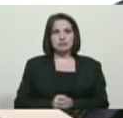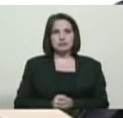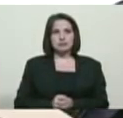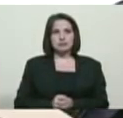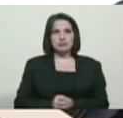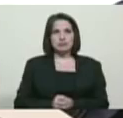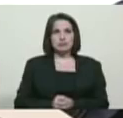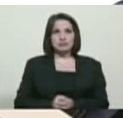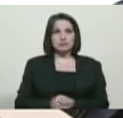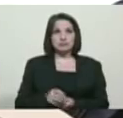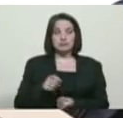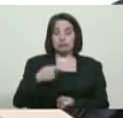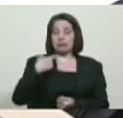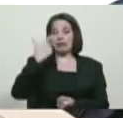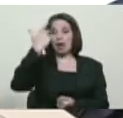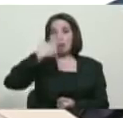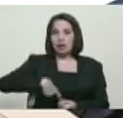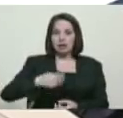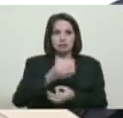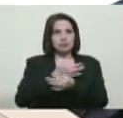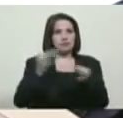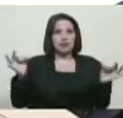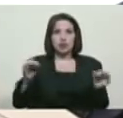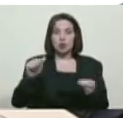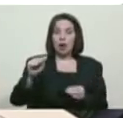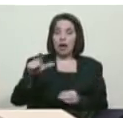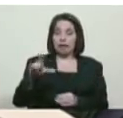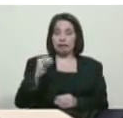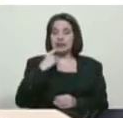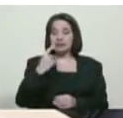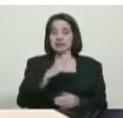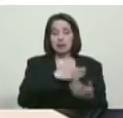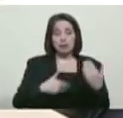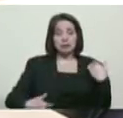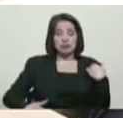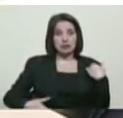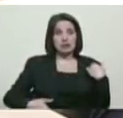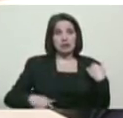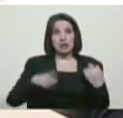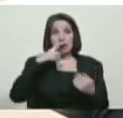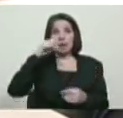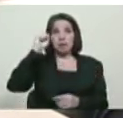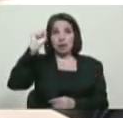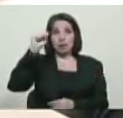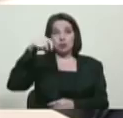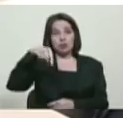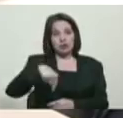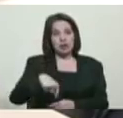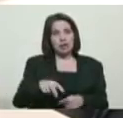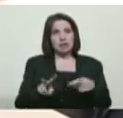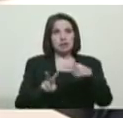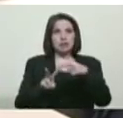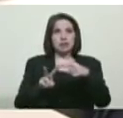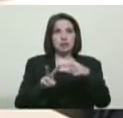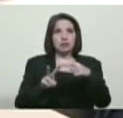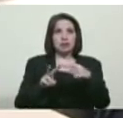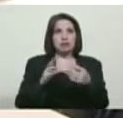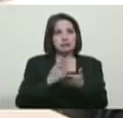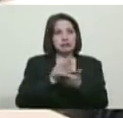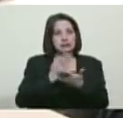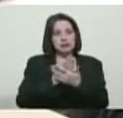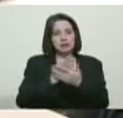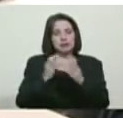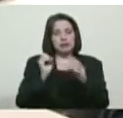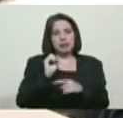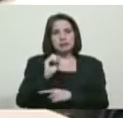Eres un grande, Alí. Esa es la palabra del presidente de la República, Nicolás Maduro Moros. Así nosotros también, desde Venezolana de Televisión, le enviamos un mensaje